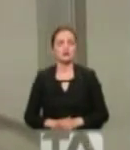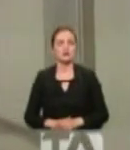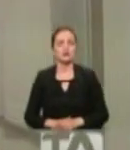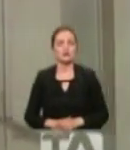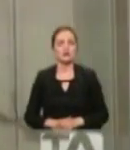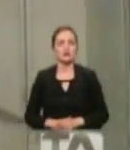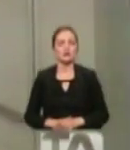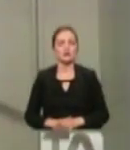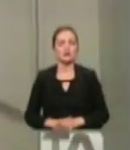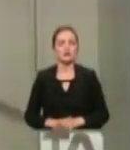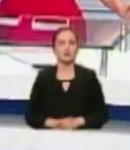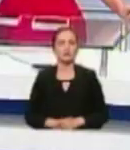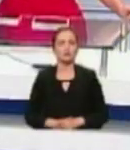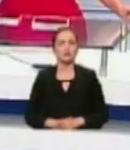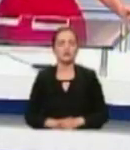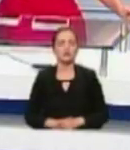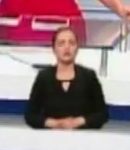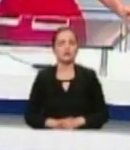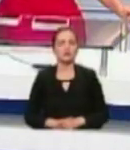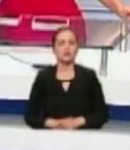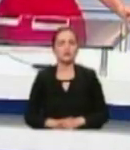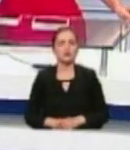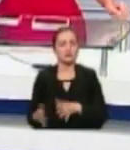Carlos Acoto, 24 horas.